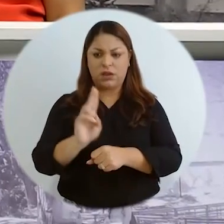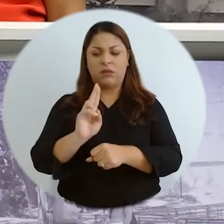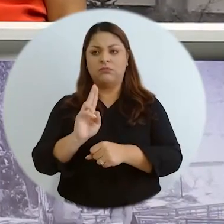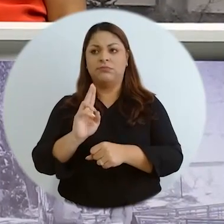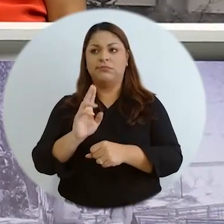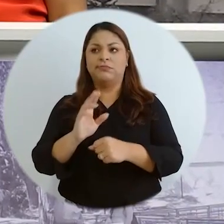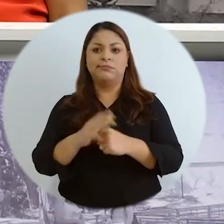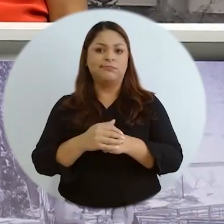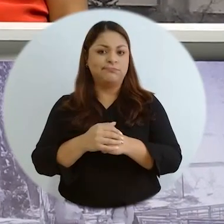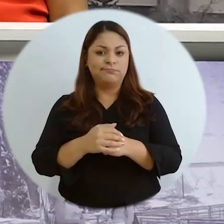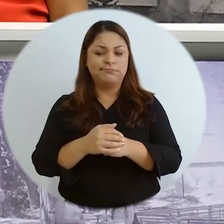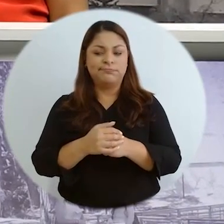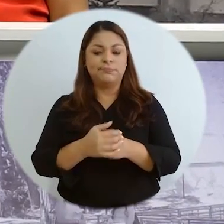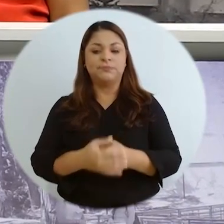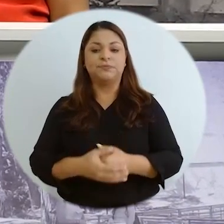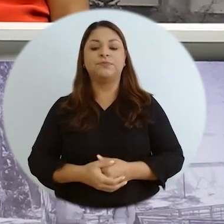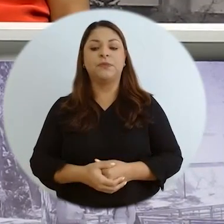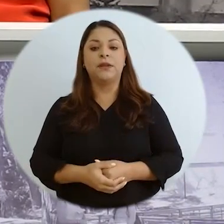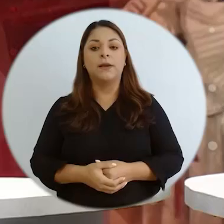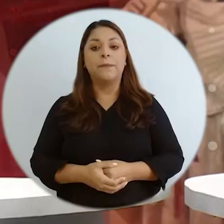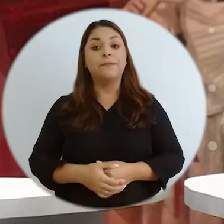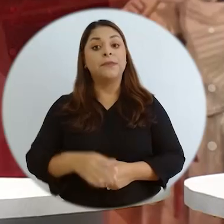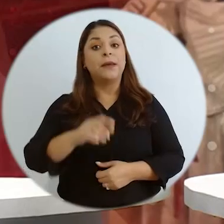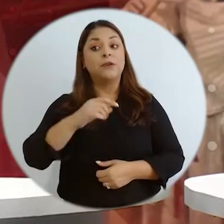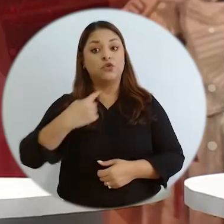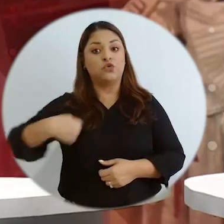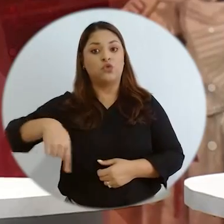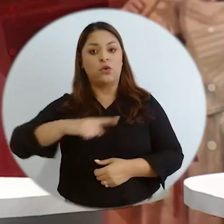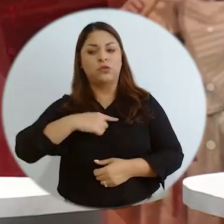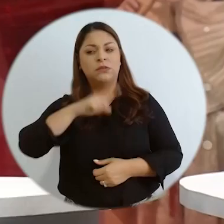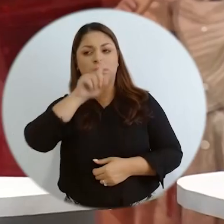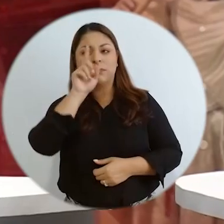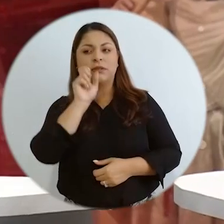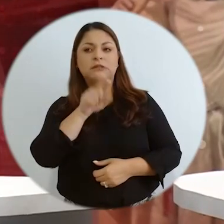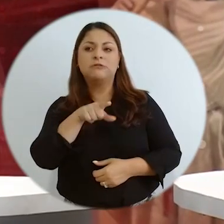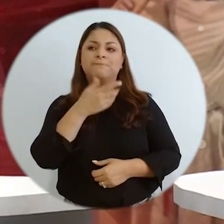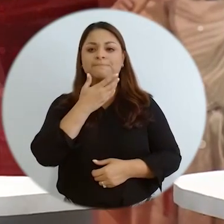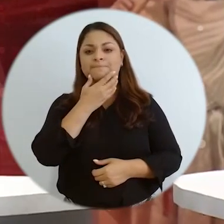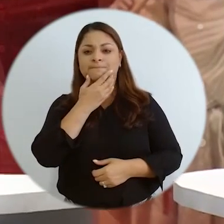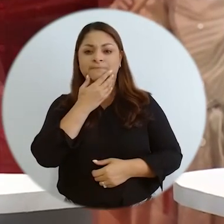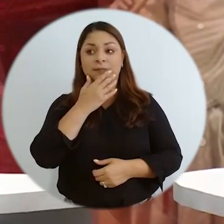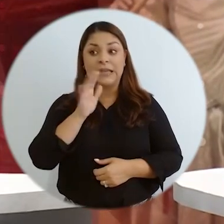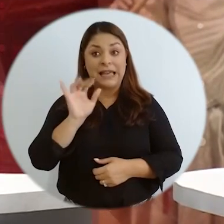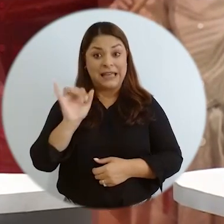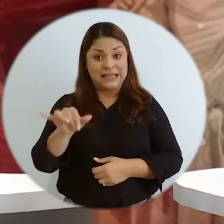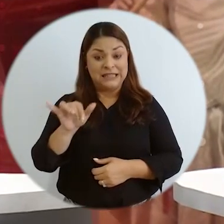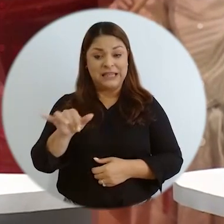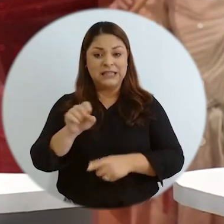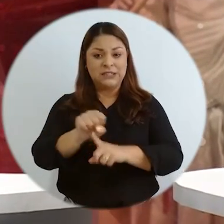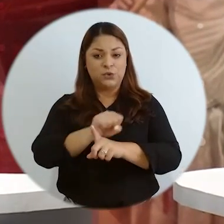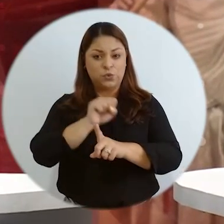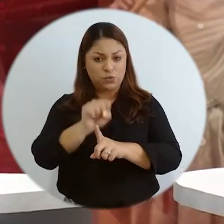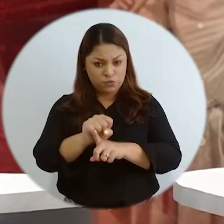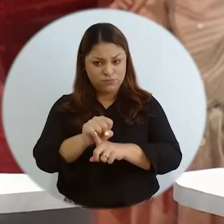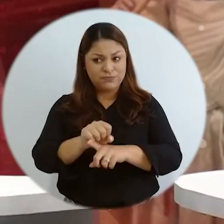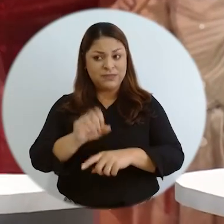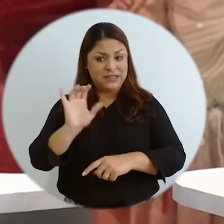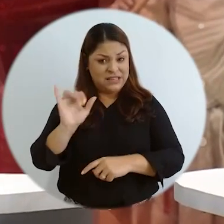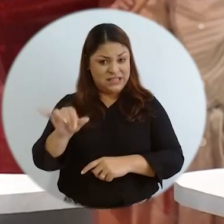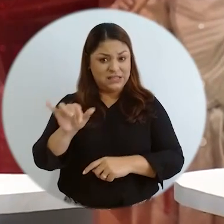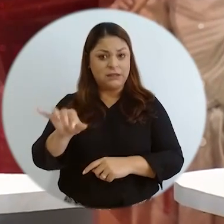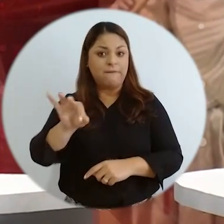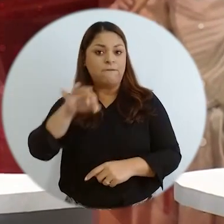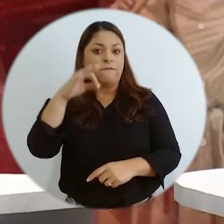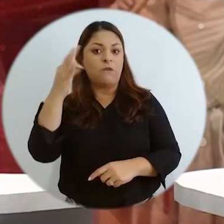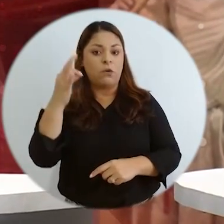ante circunstancias como estas es si ese estilo de gobernar dio resultados en algún momento